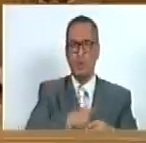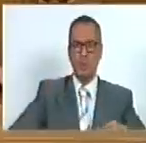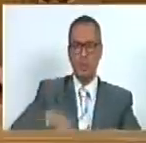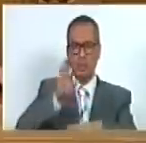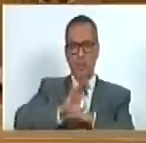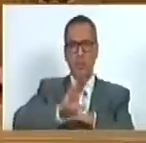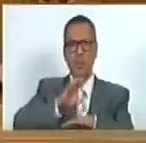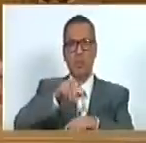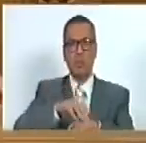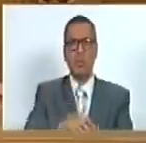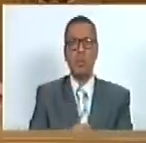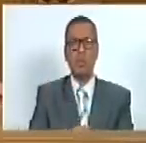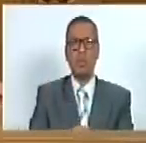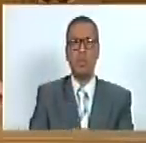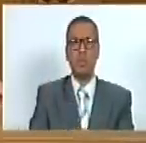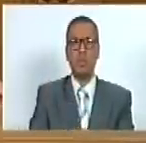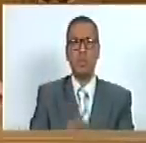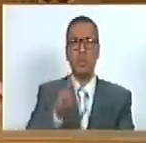central,